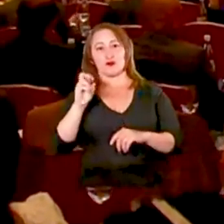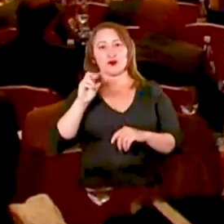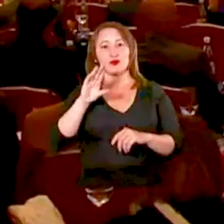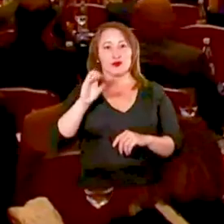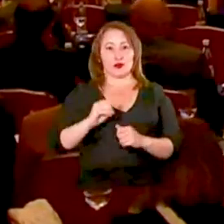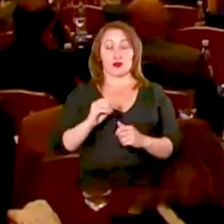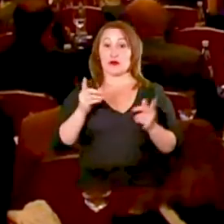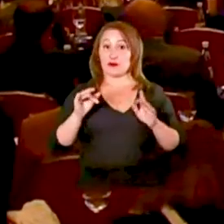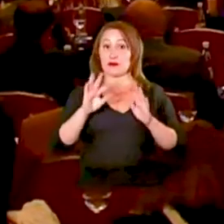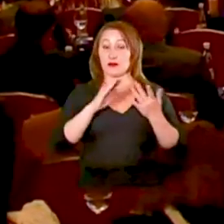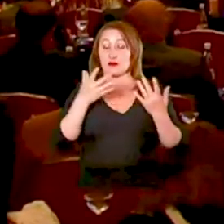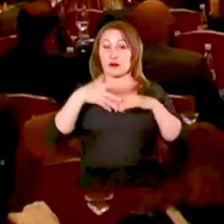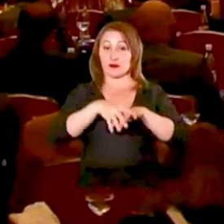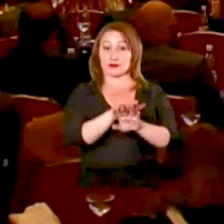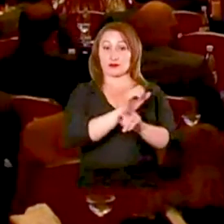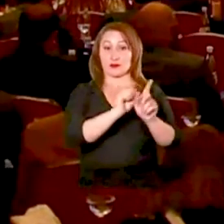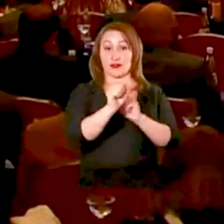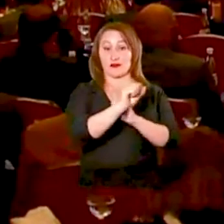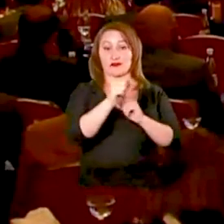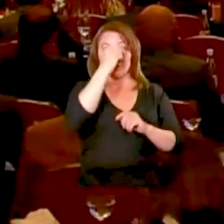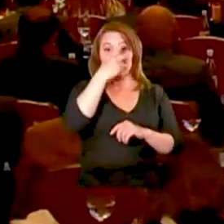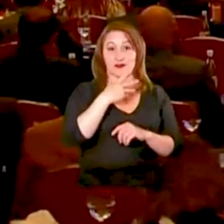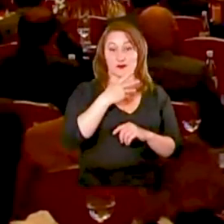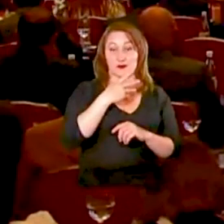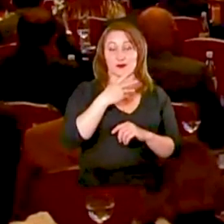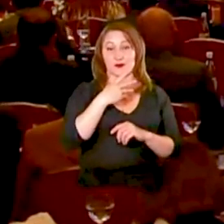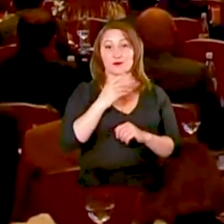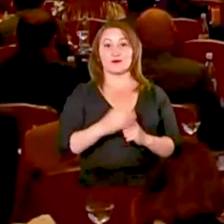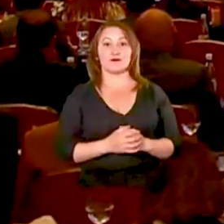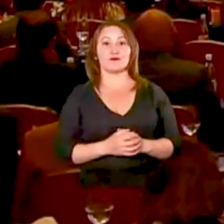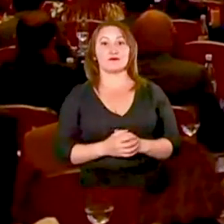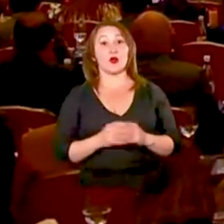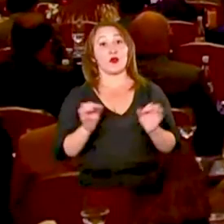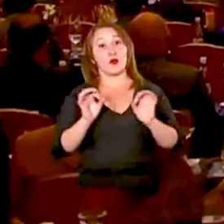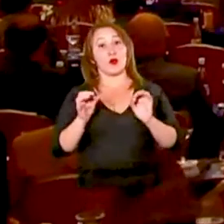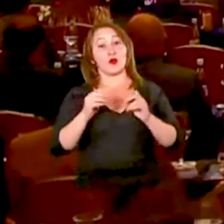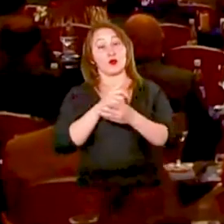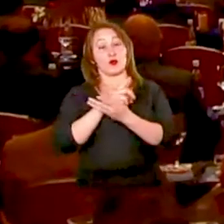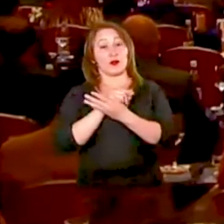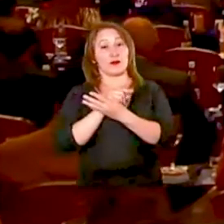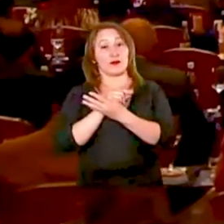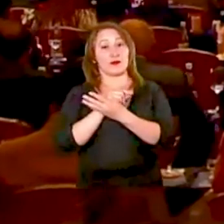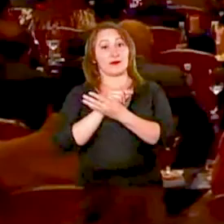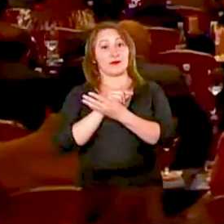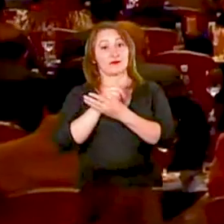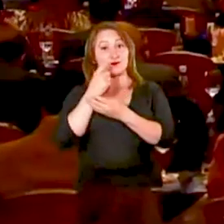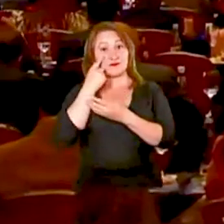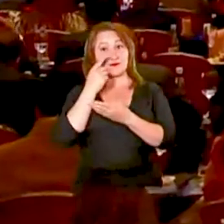y de nuestras redes sociales en Facebook PGN-COL y nuestra cuenta en Twitter